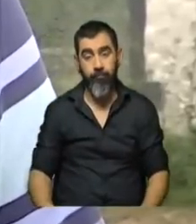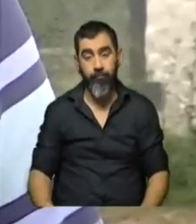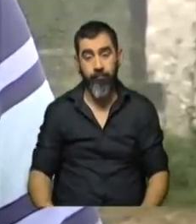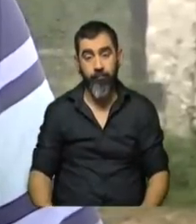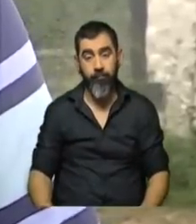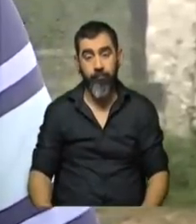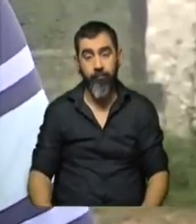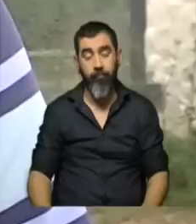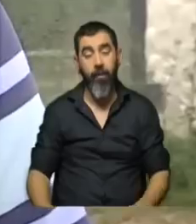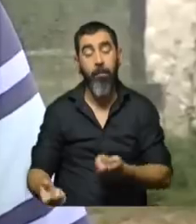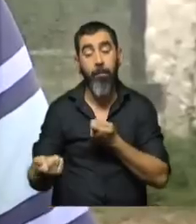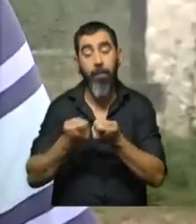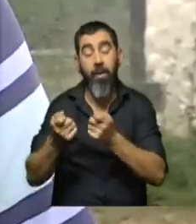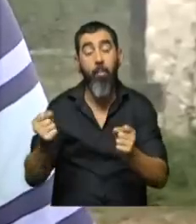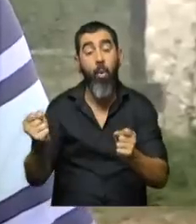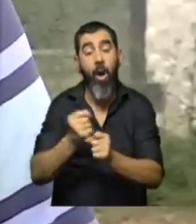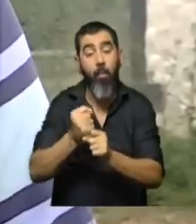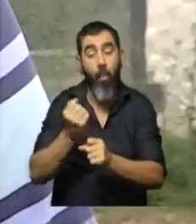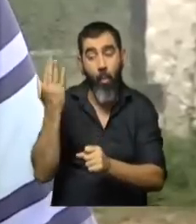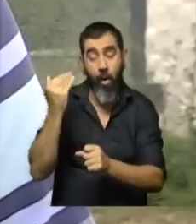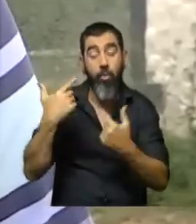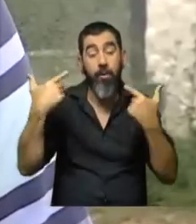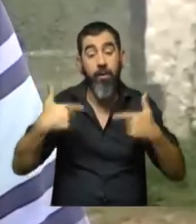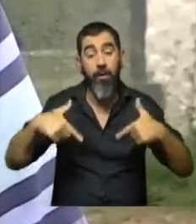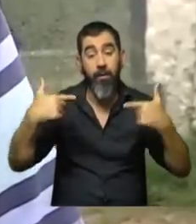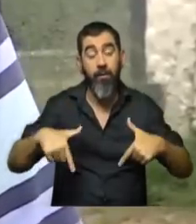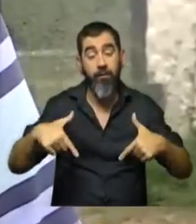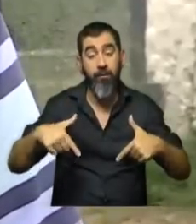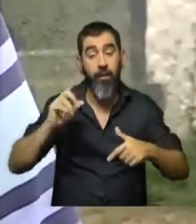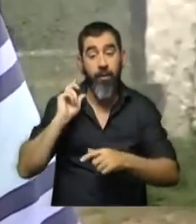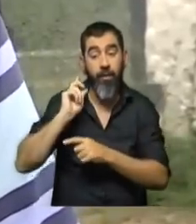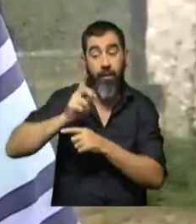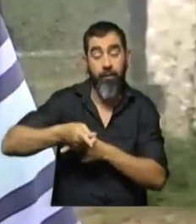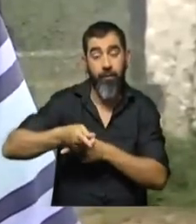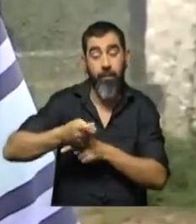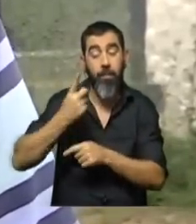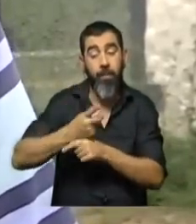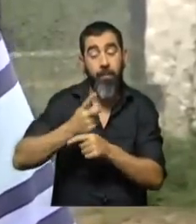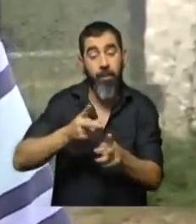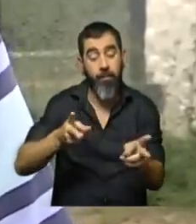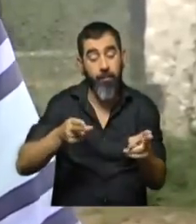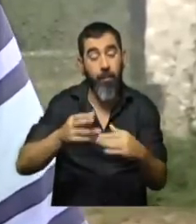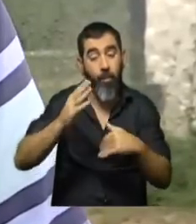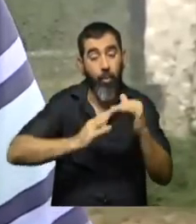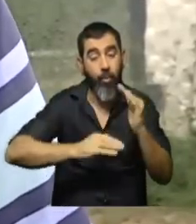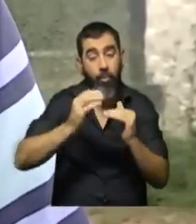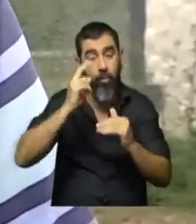el fideicomiso que se aprobó hace unos meses, la Intendencia decidió iniciar una primera etapa en la construcción de este memorial, que